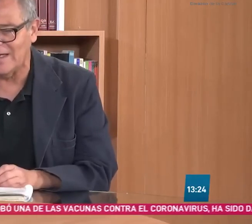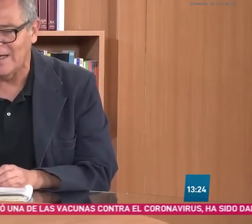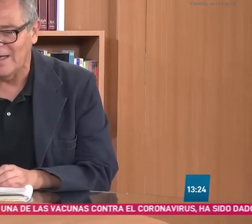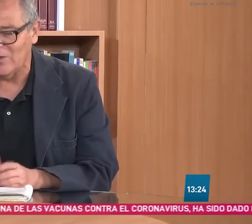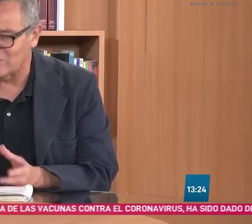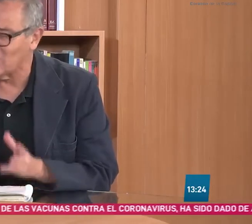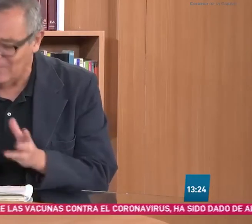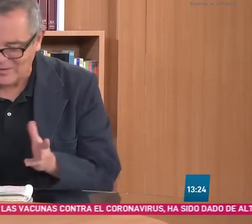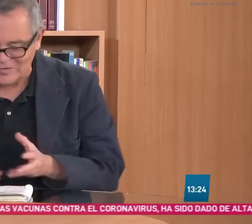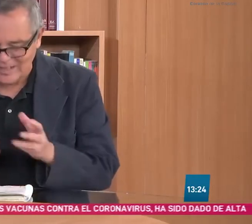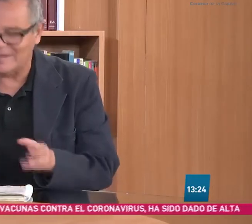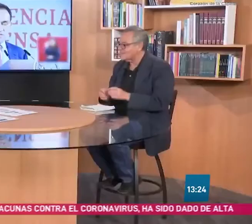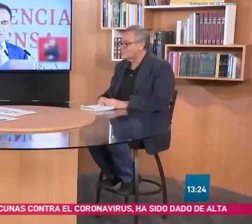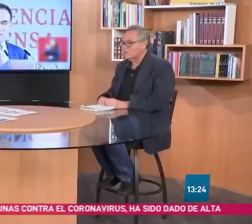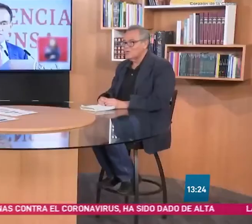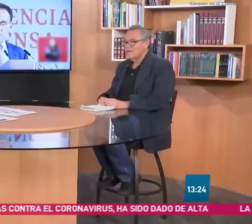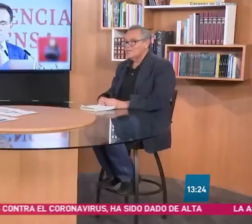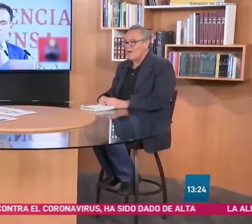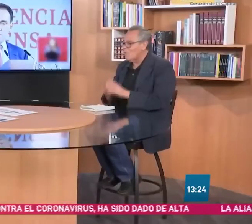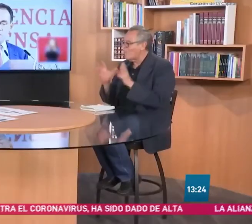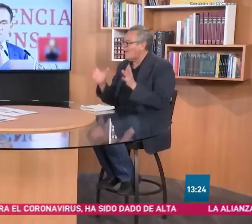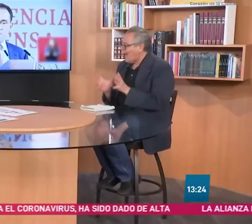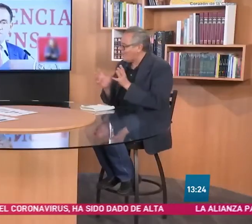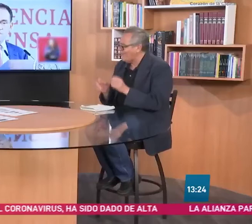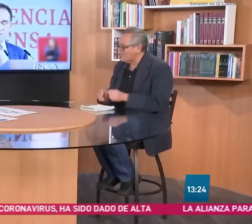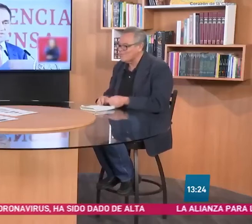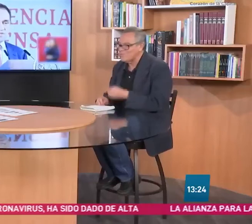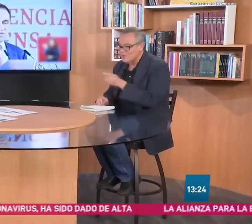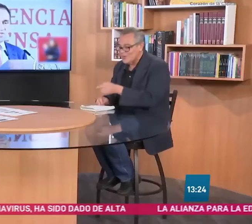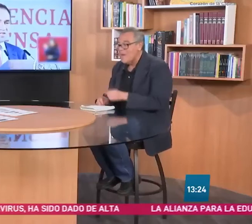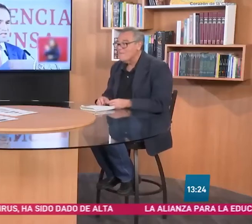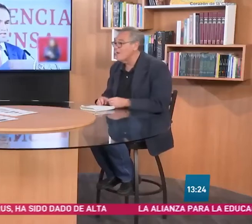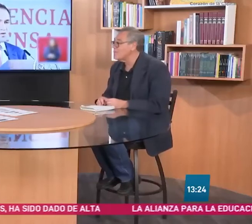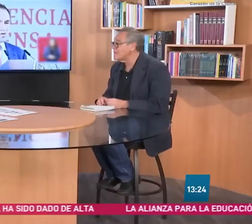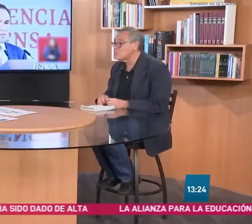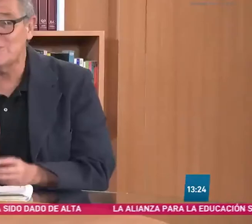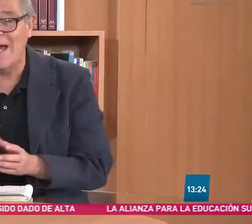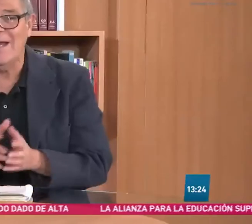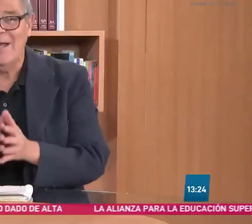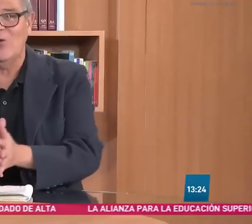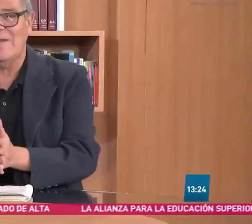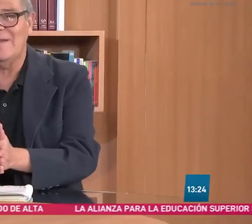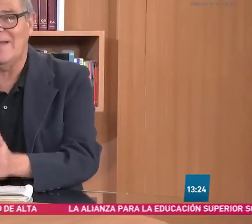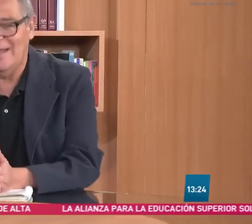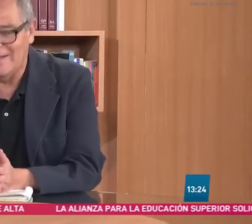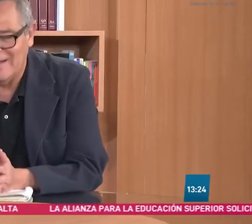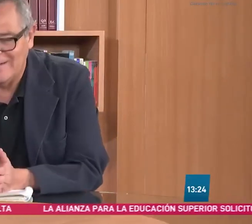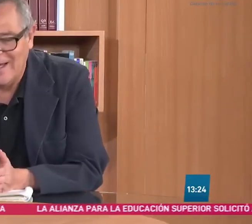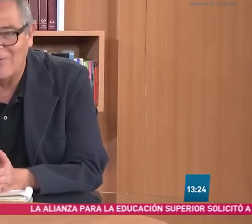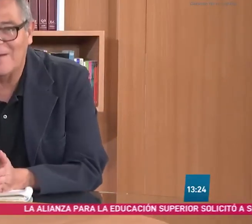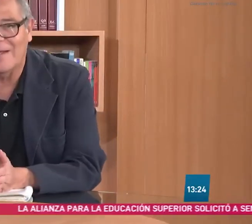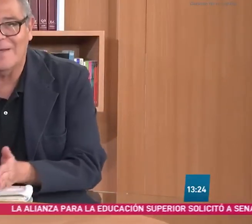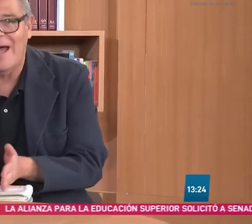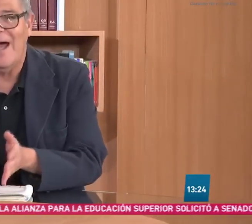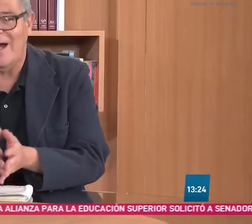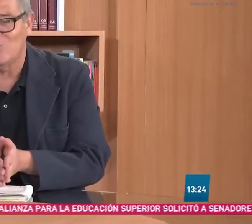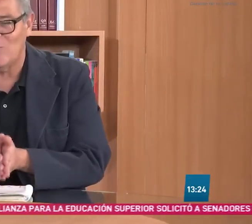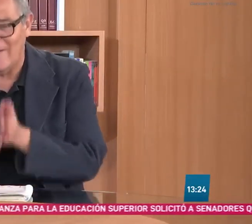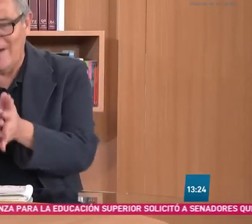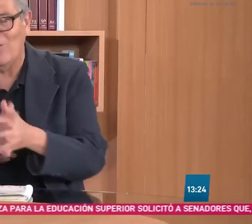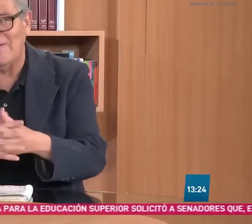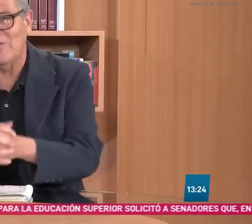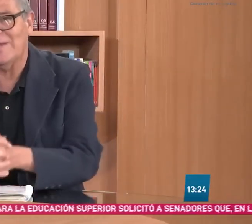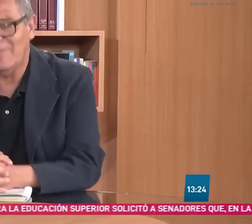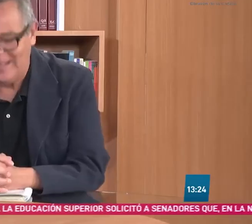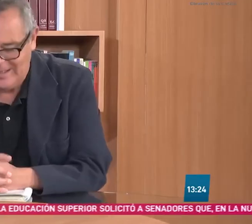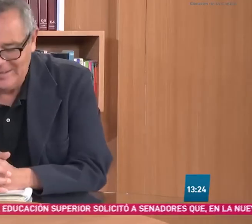pudiéramos entender los neófitos este asunto tan complicado del presupuesto. De los números. Vamos a escuchar lo que dice el secretario de Hacienda,